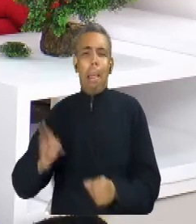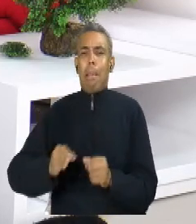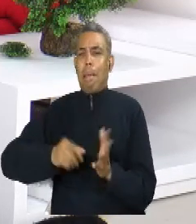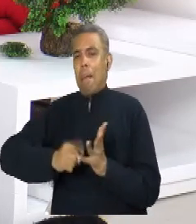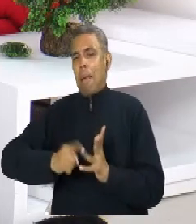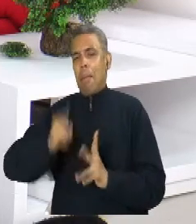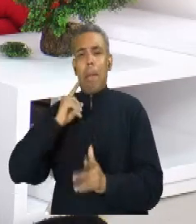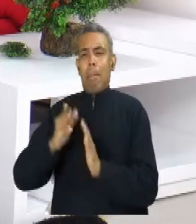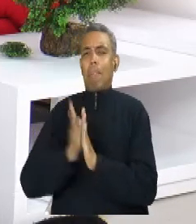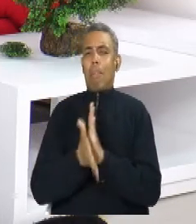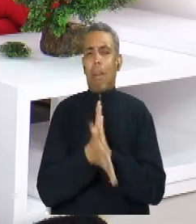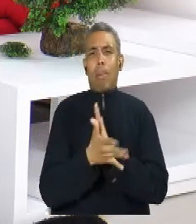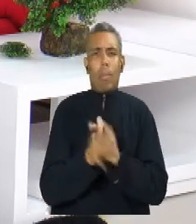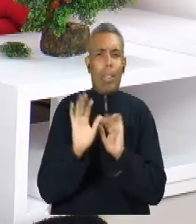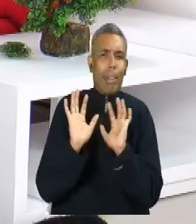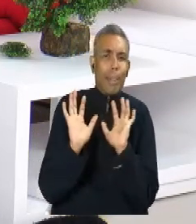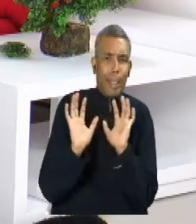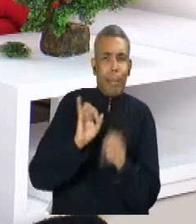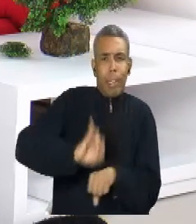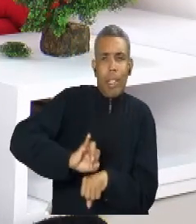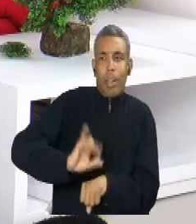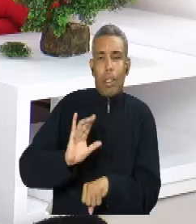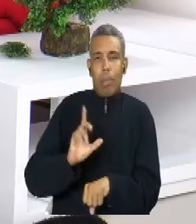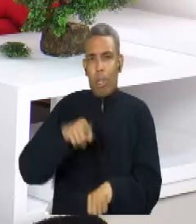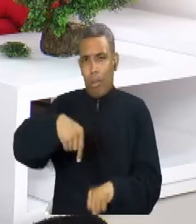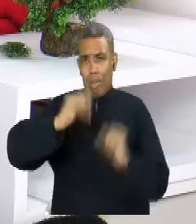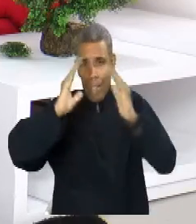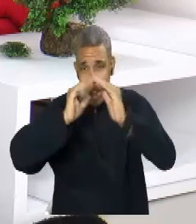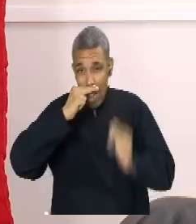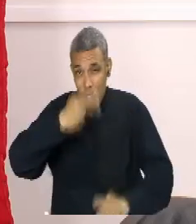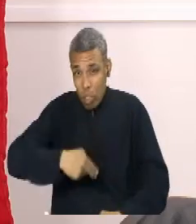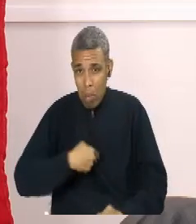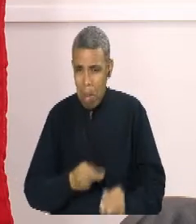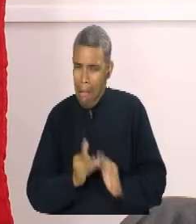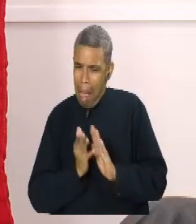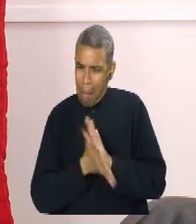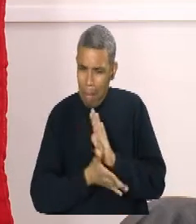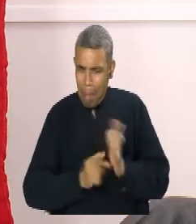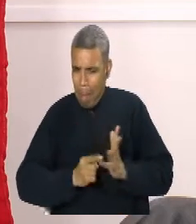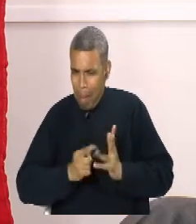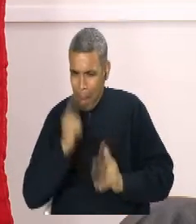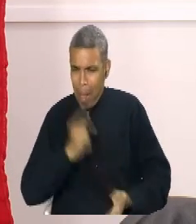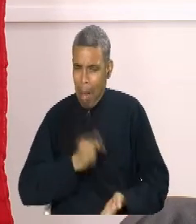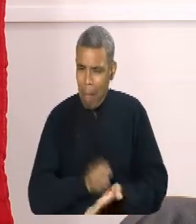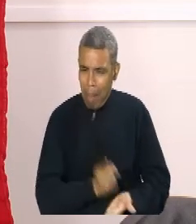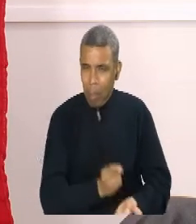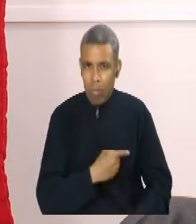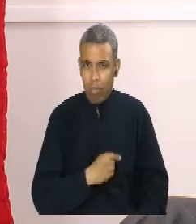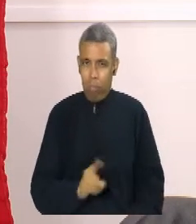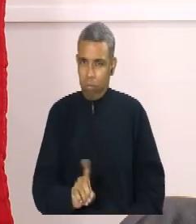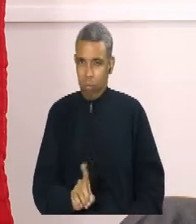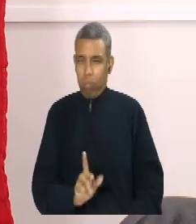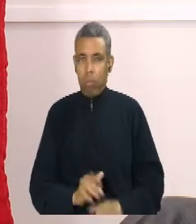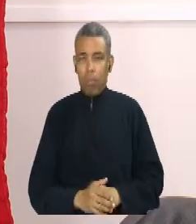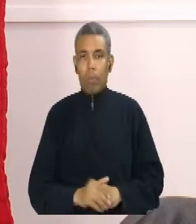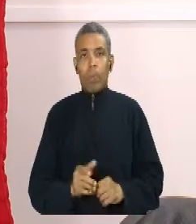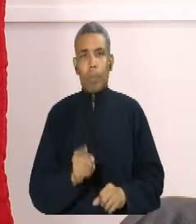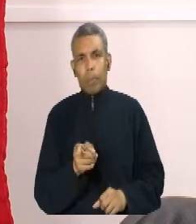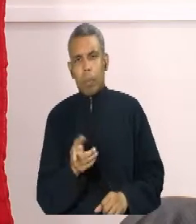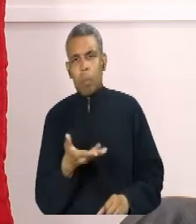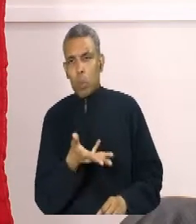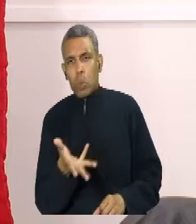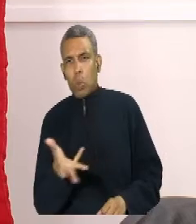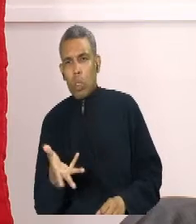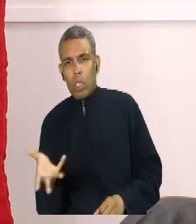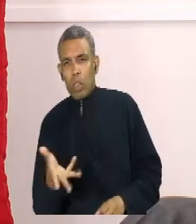de otra manera bueno doctor hoy hablando sobre las pataletas ustedes se preguntarán en dónde podemos ubicar al doctor samuel arios lo pueden